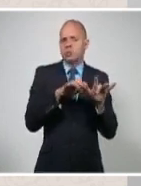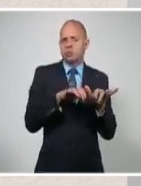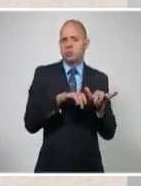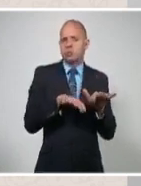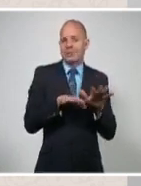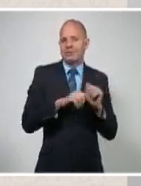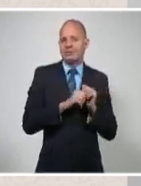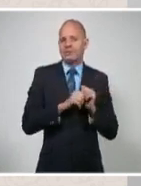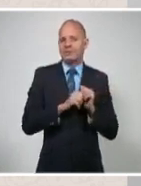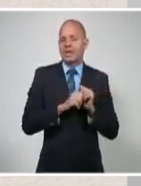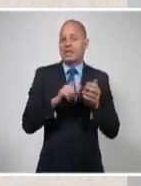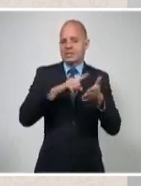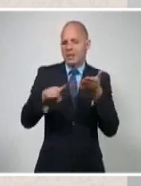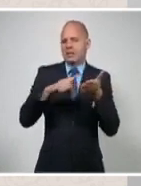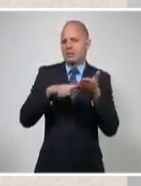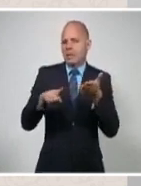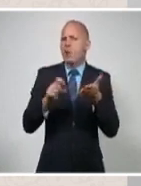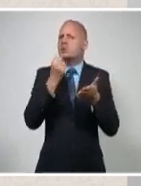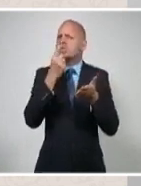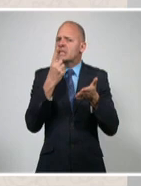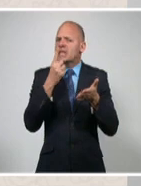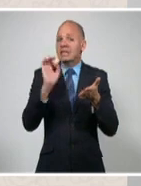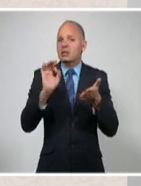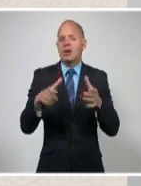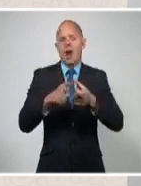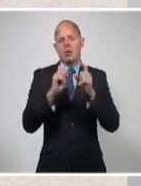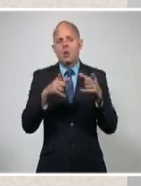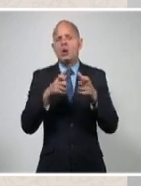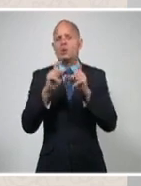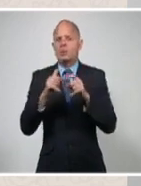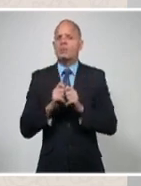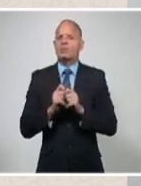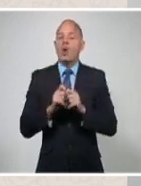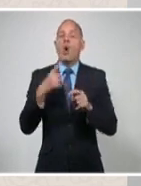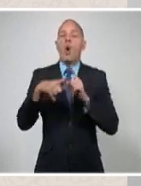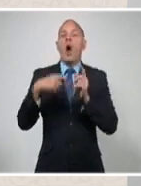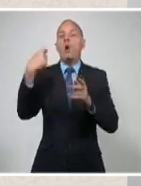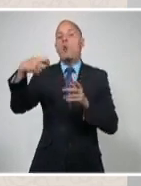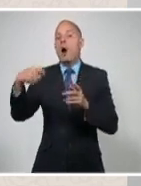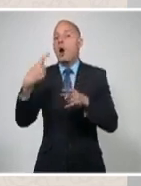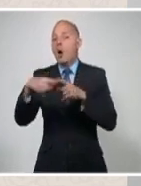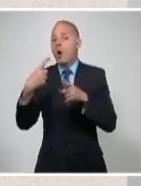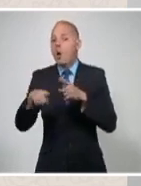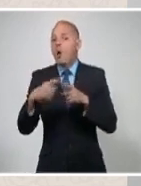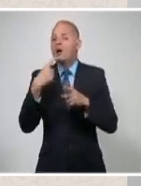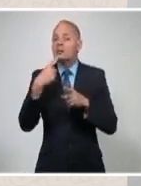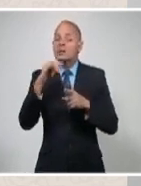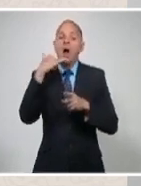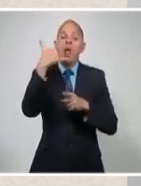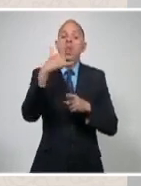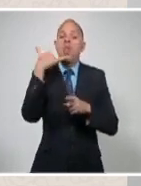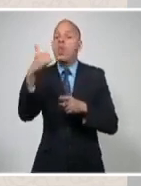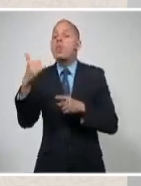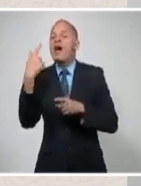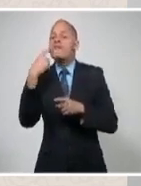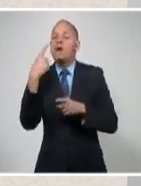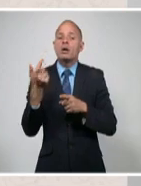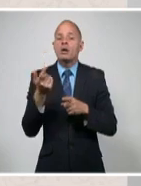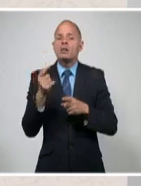por semana, establecen las coordinaciones con los juristas, vean entre sus integrantes, Tania Bruguera, de la que hemos